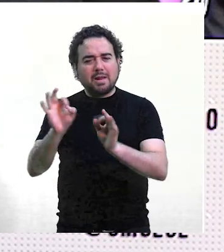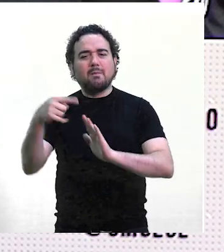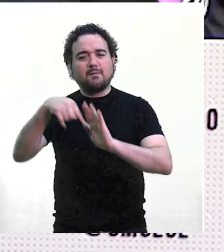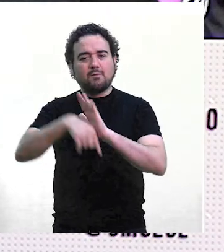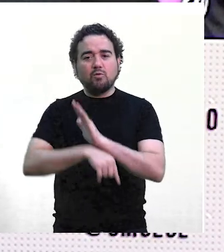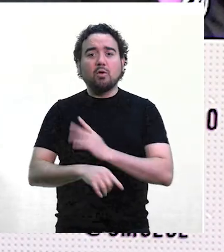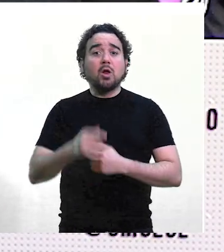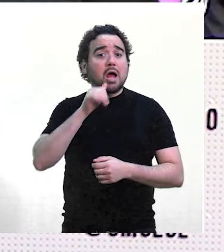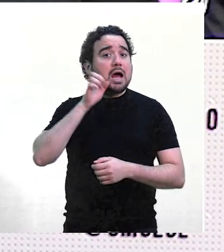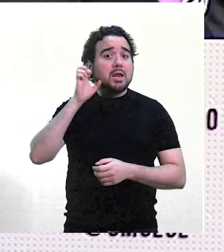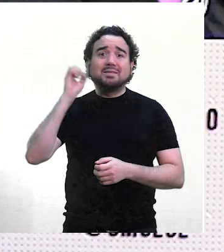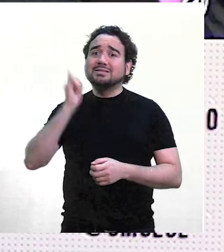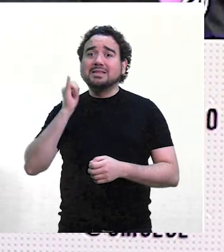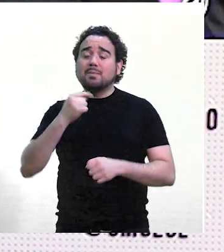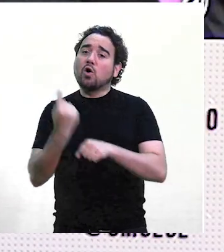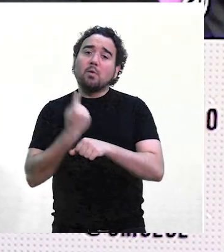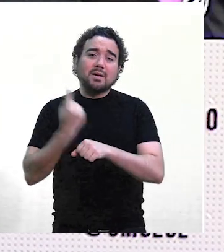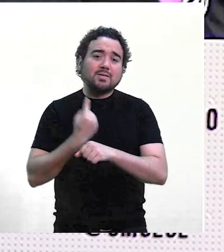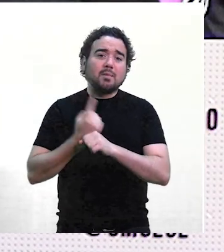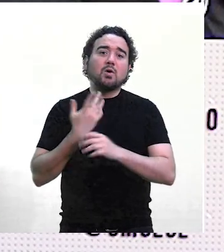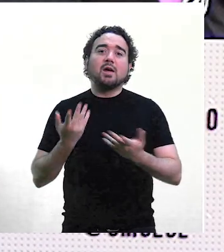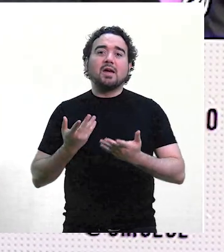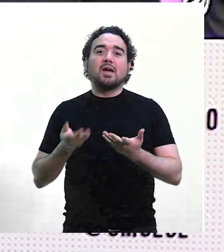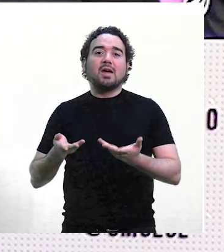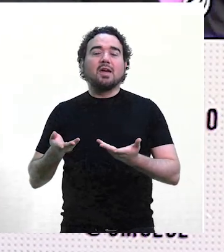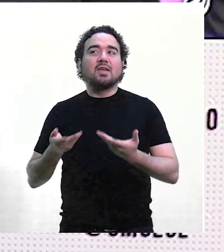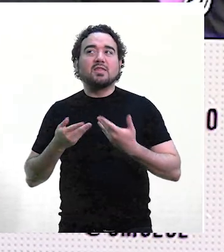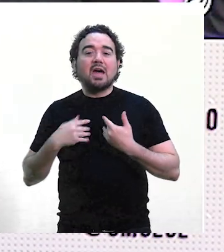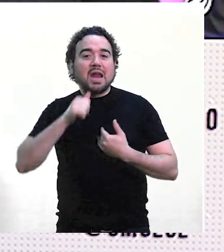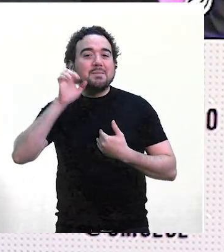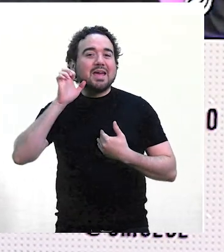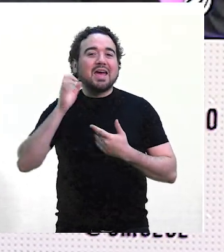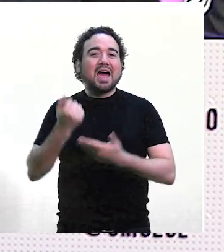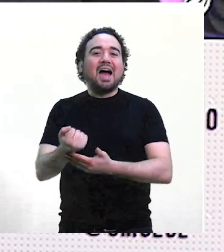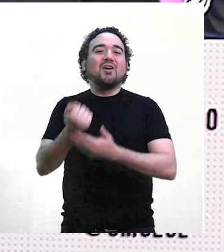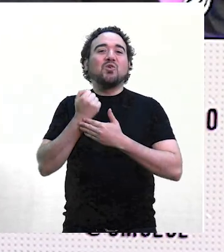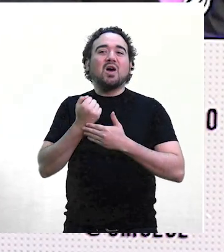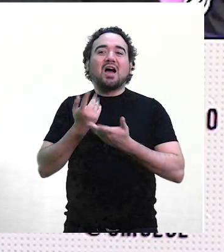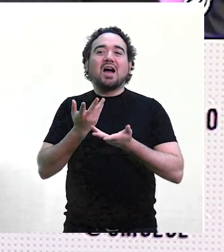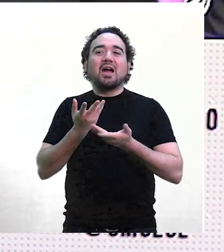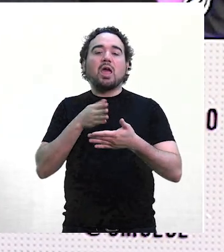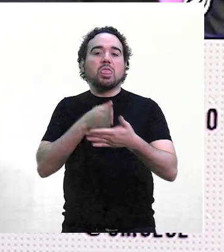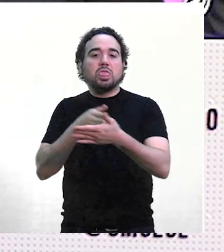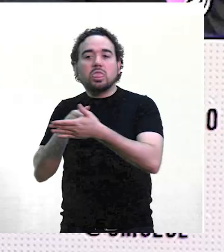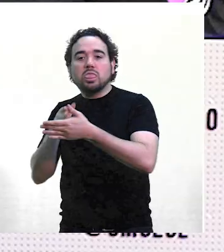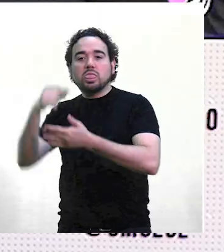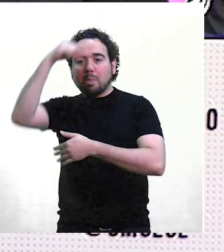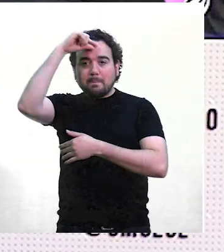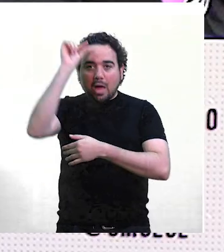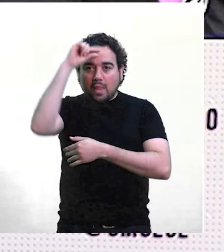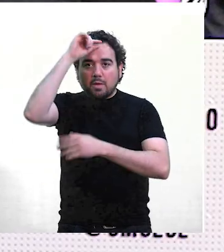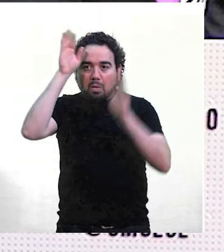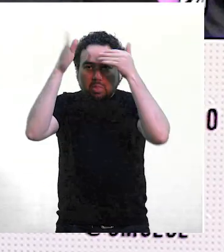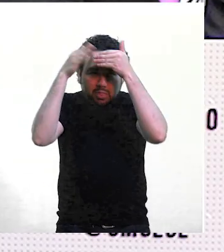la lógica más adelante, pero que el anime, siempre hemos terminado conversando en todos los capítulos que nos da ese espacio, como de romper un